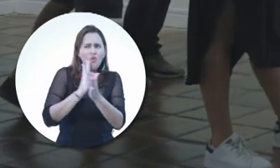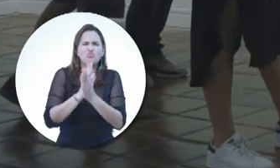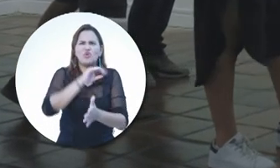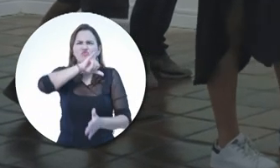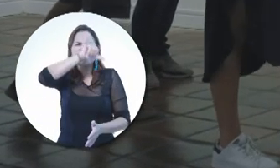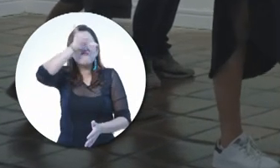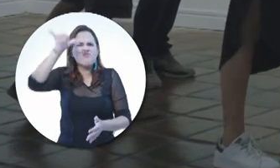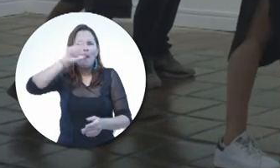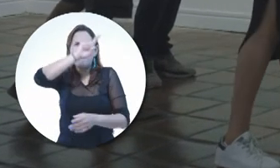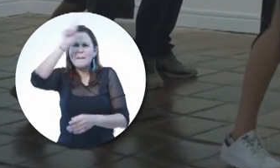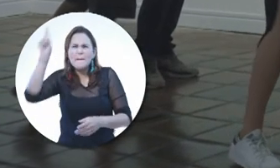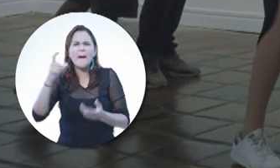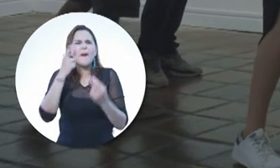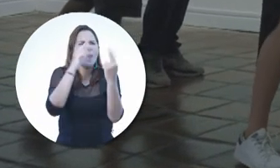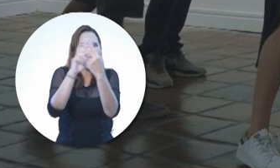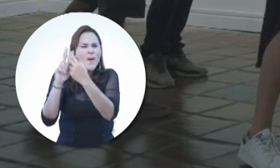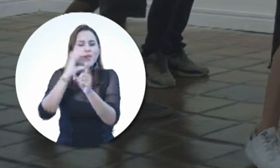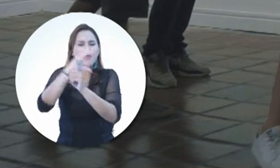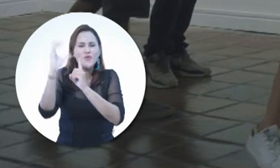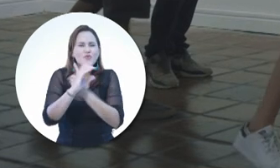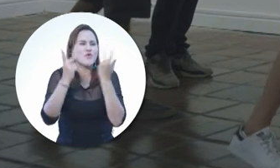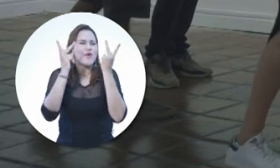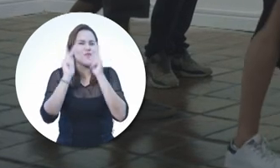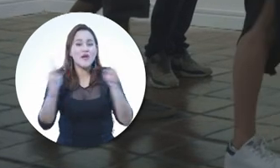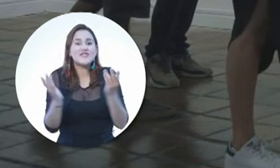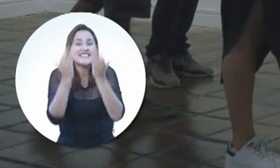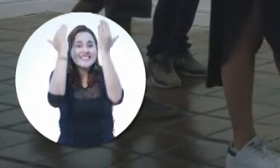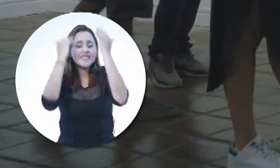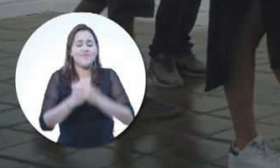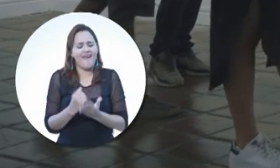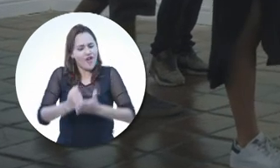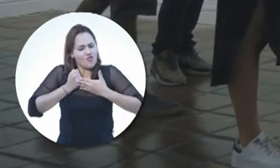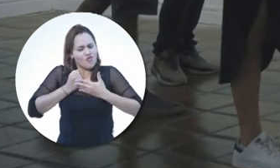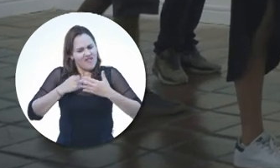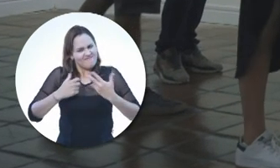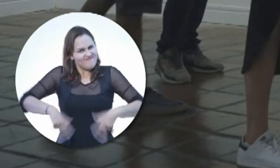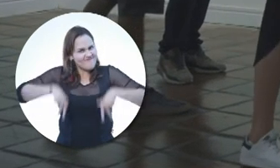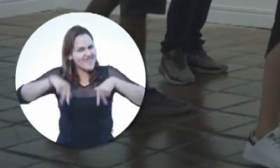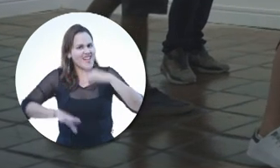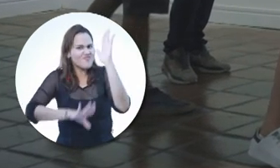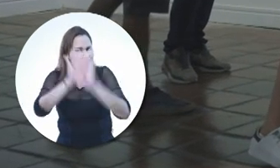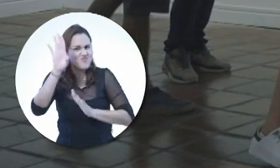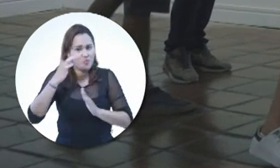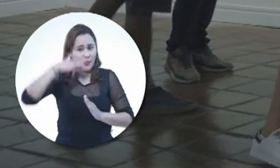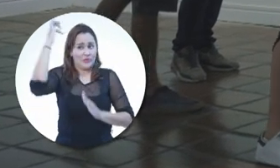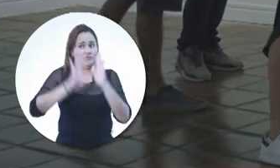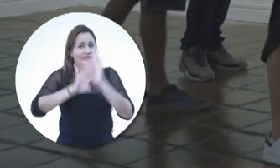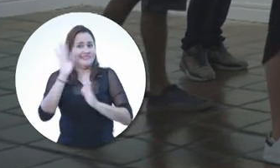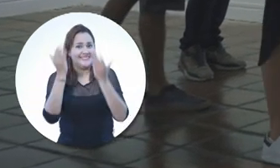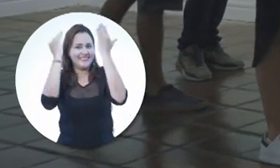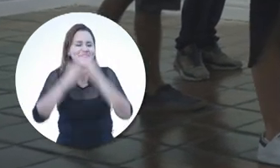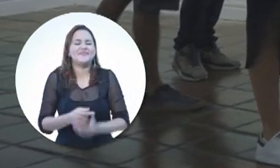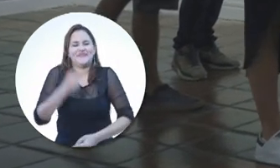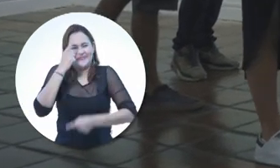varios países, conoció muchas personas y otras culturas. Esto la ayudó a crecer profesional y personalmente. Desde